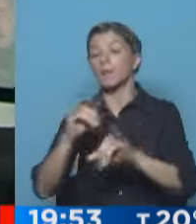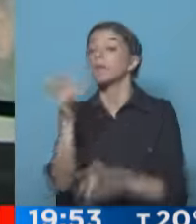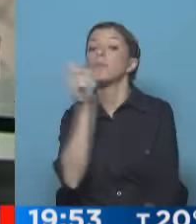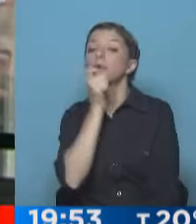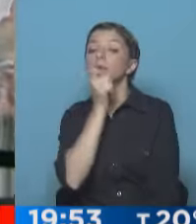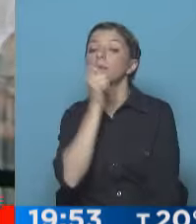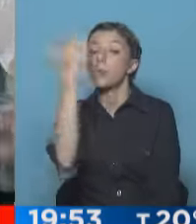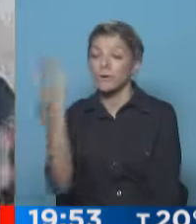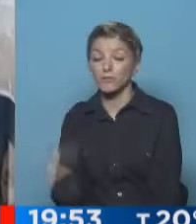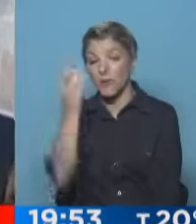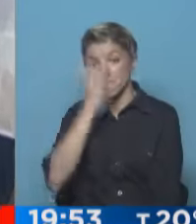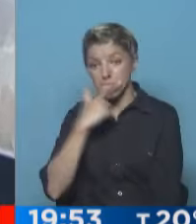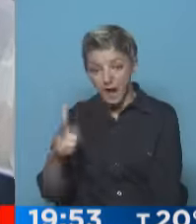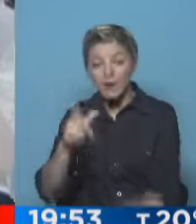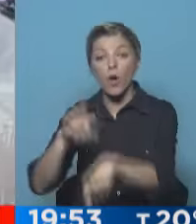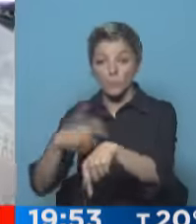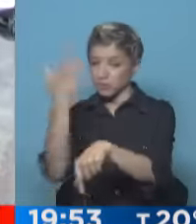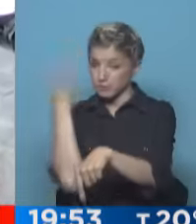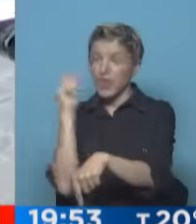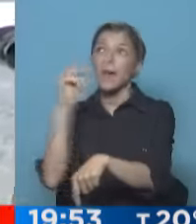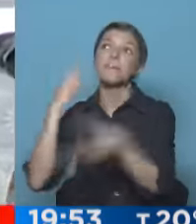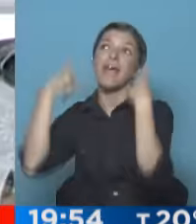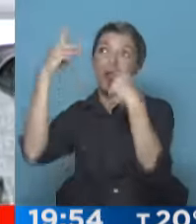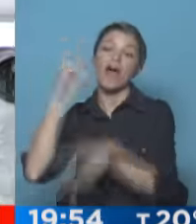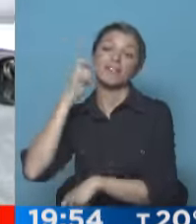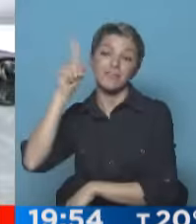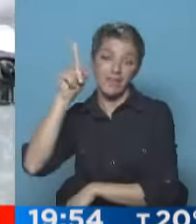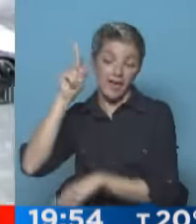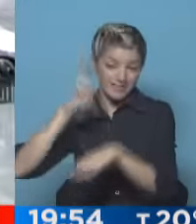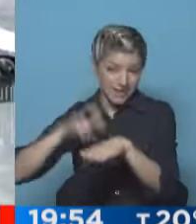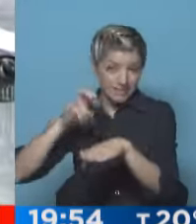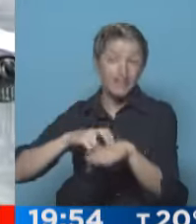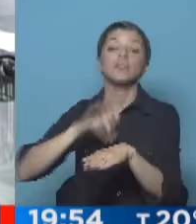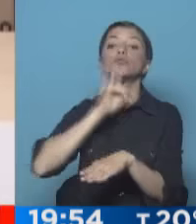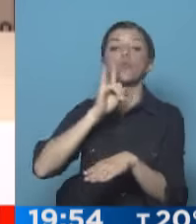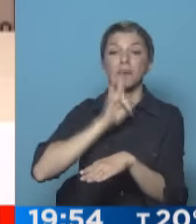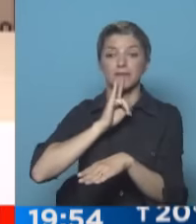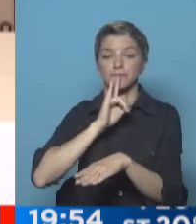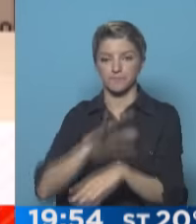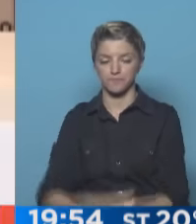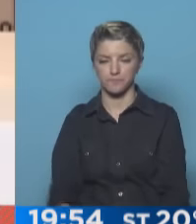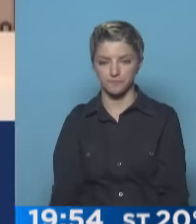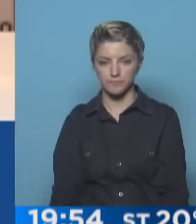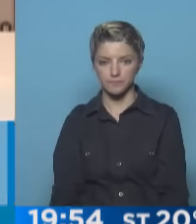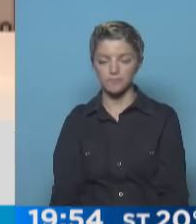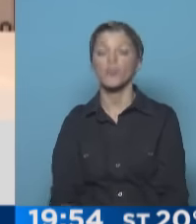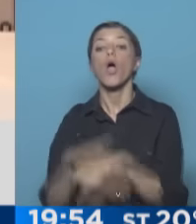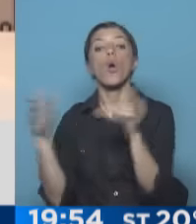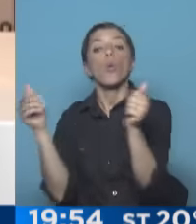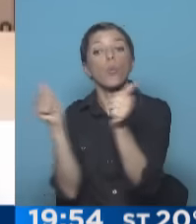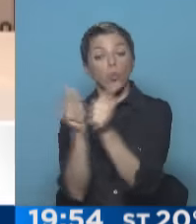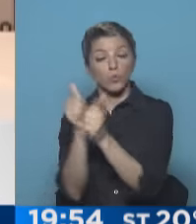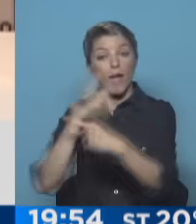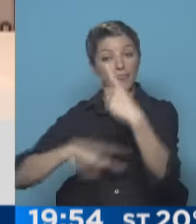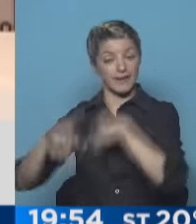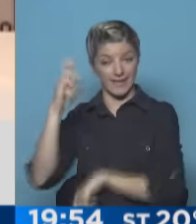supu las últimas horas en la provincia de sal también en tucumán en el sur del Gran Buenos Aires acompañado por los dirigentes